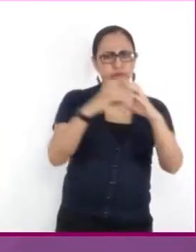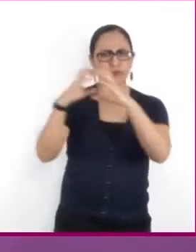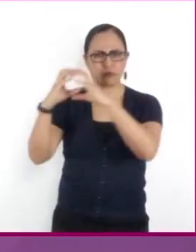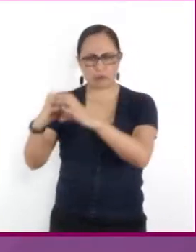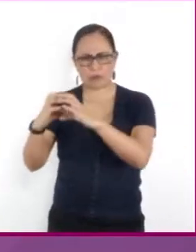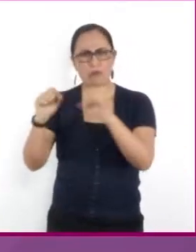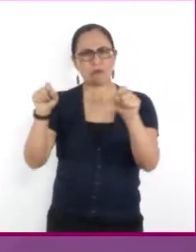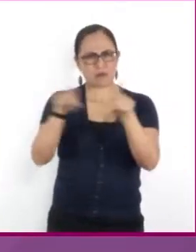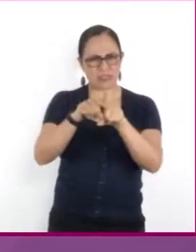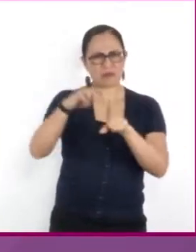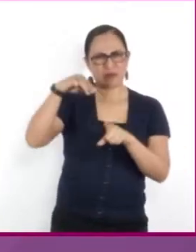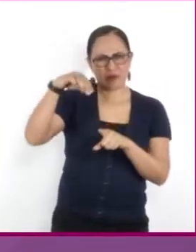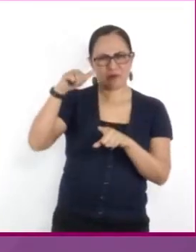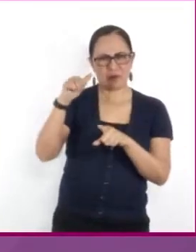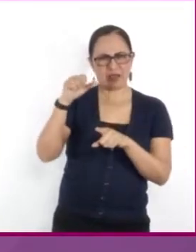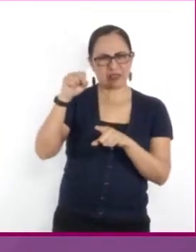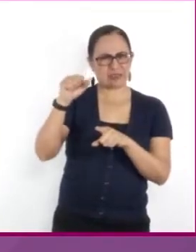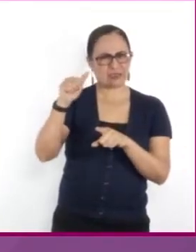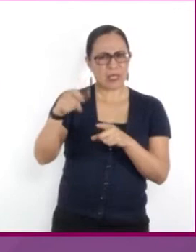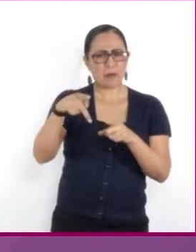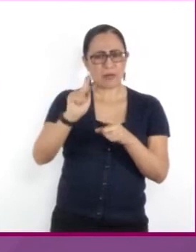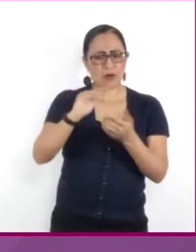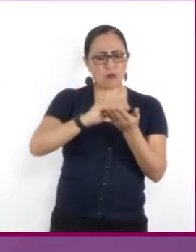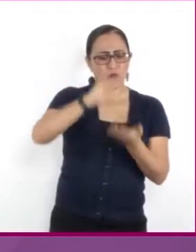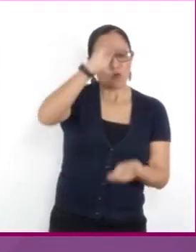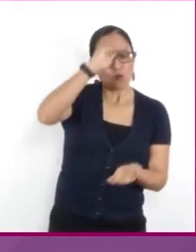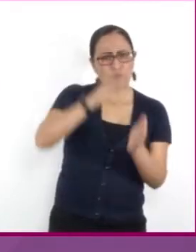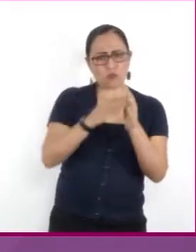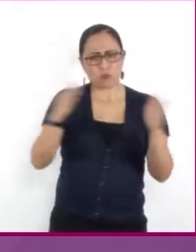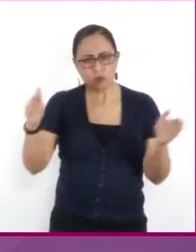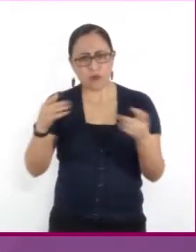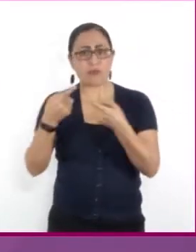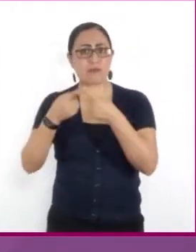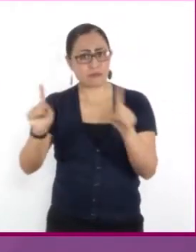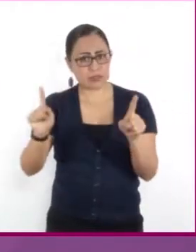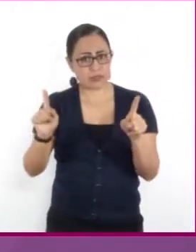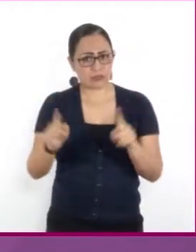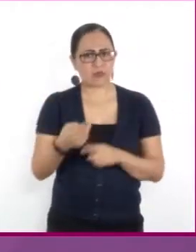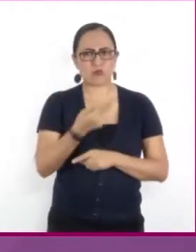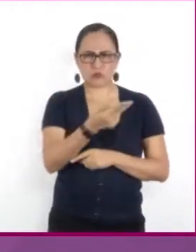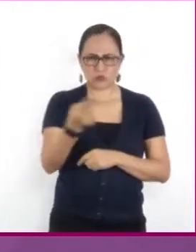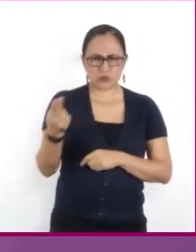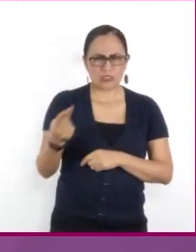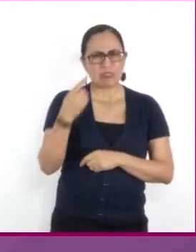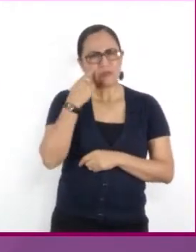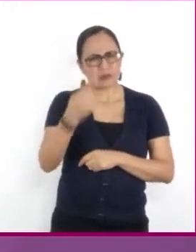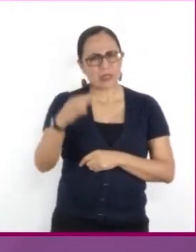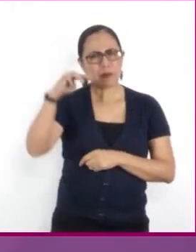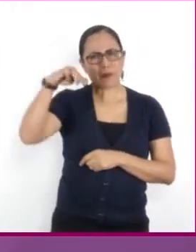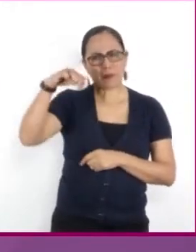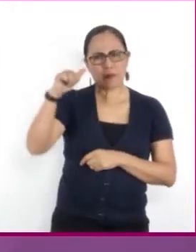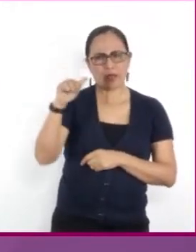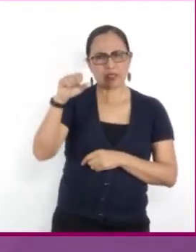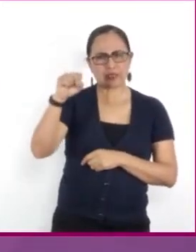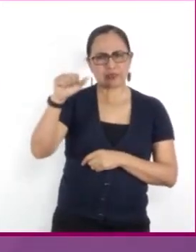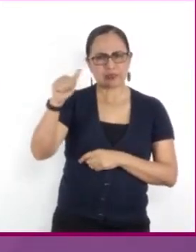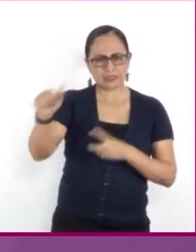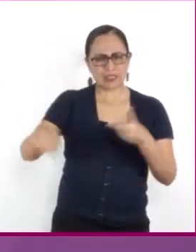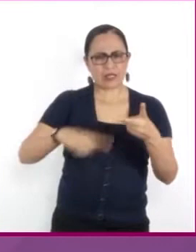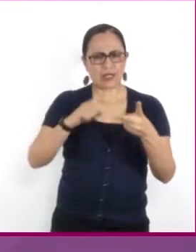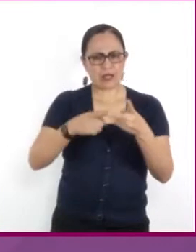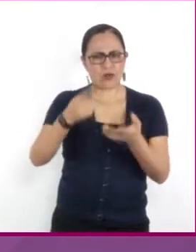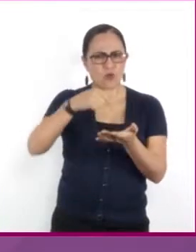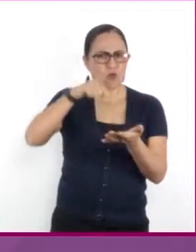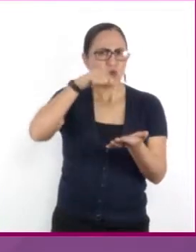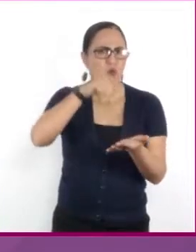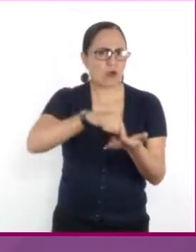masa, pero ocupan diferentes volúmenes. ¿Pueden ahora saber cuánta masa y cuánto espacio ocupa un